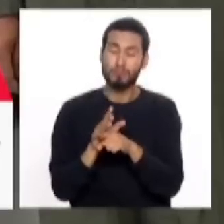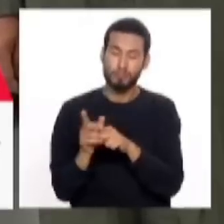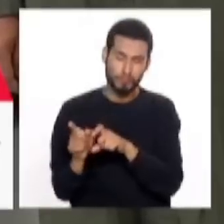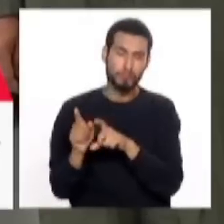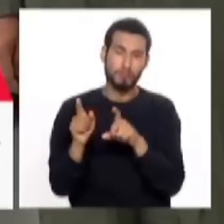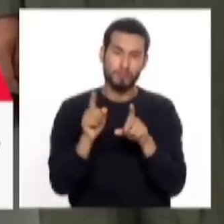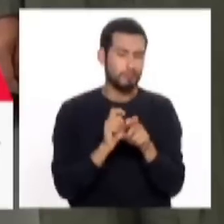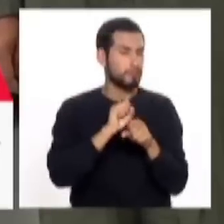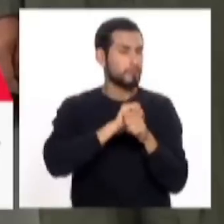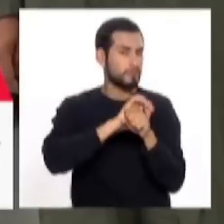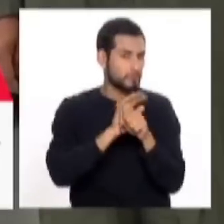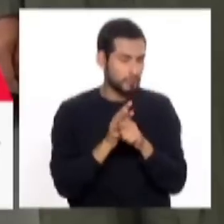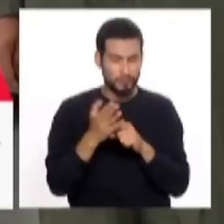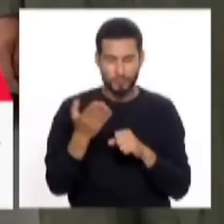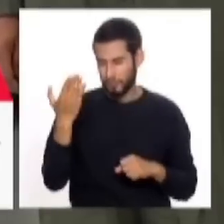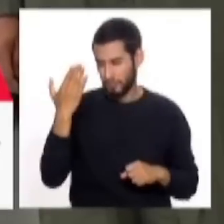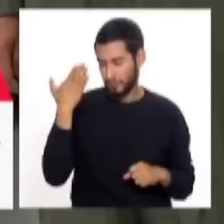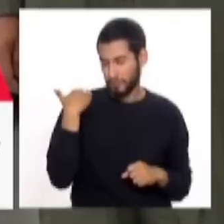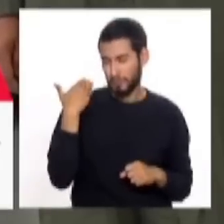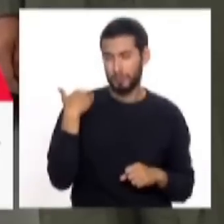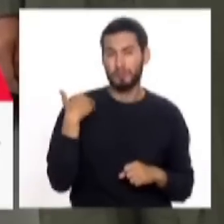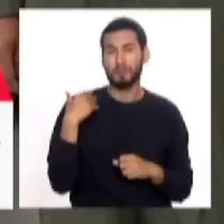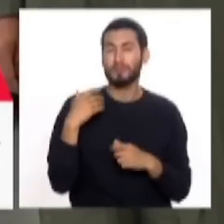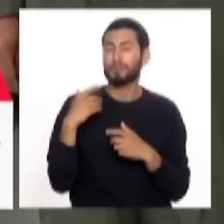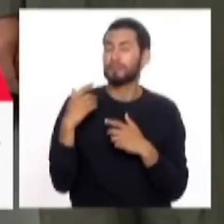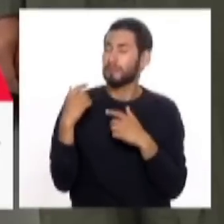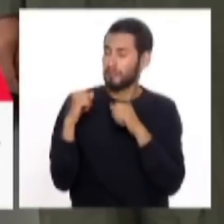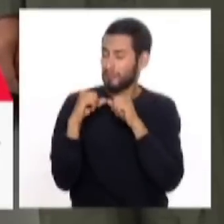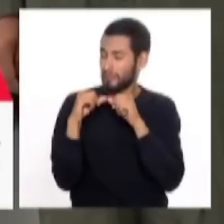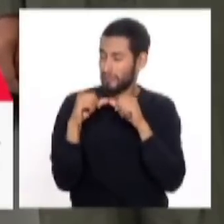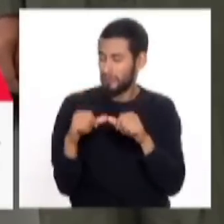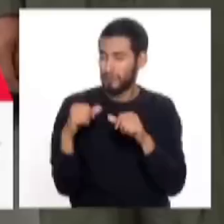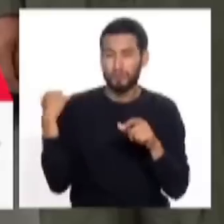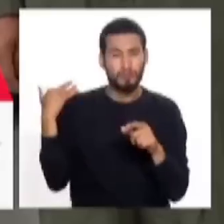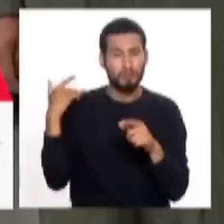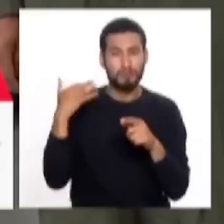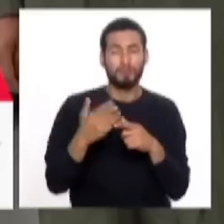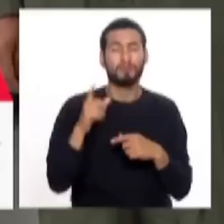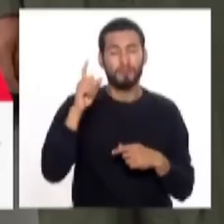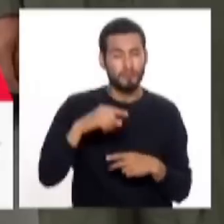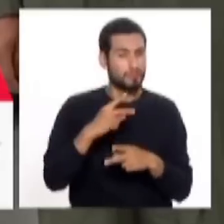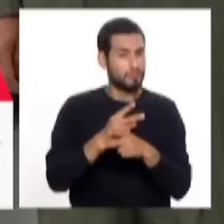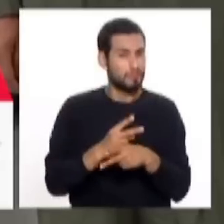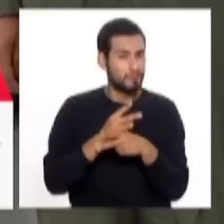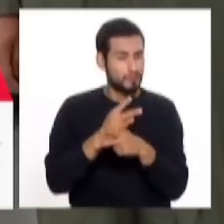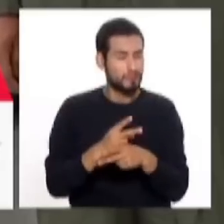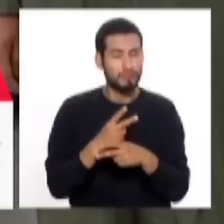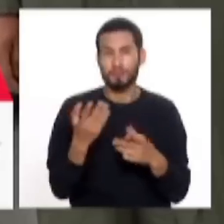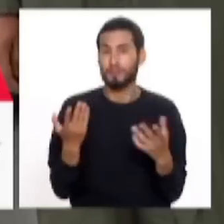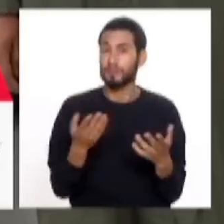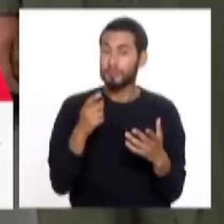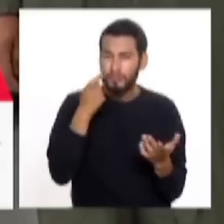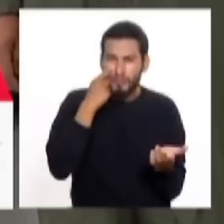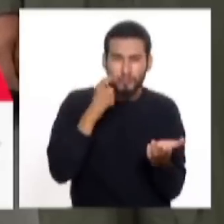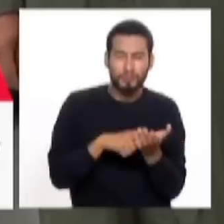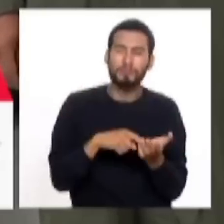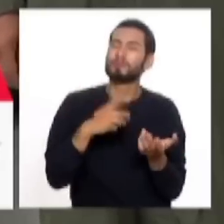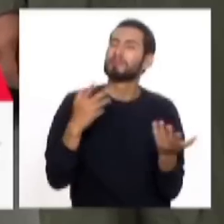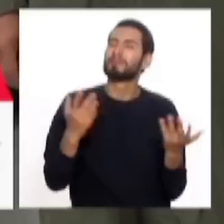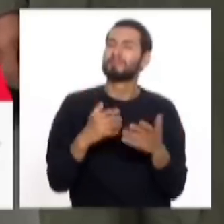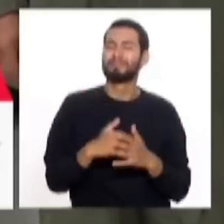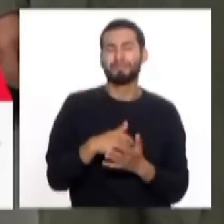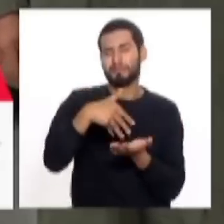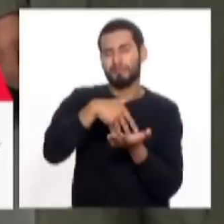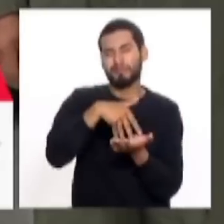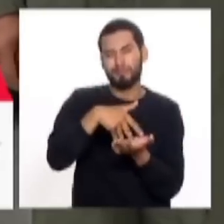hemos vivido hace pocos meses y aún todavía nos tenemos que cuidar, ha mostrado la